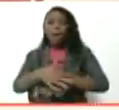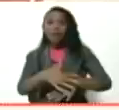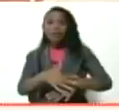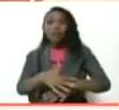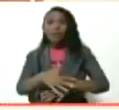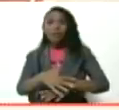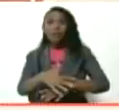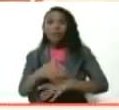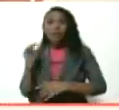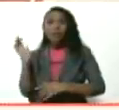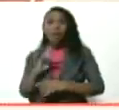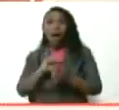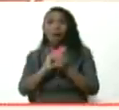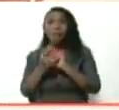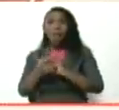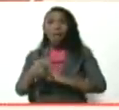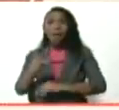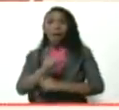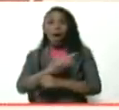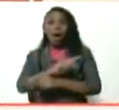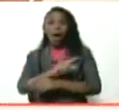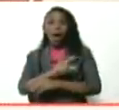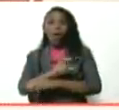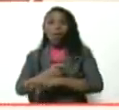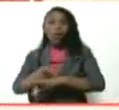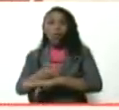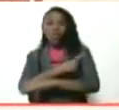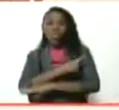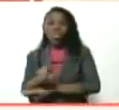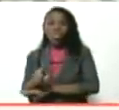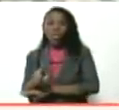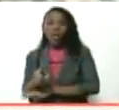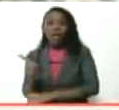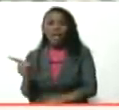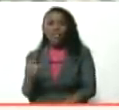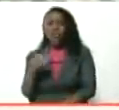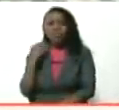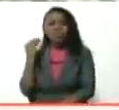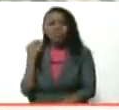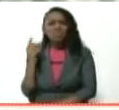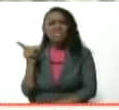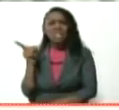sí va a cambiar el régimen, no se lo creen ni ellos,